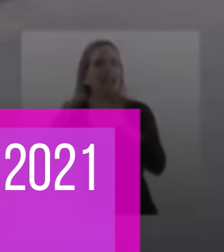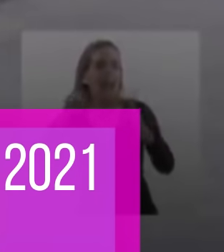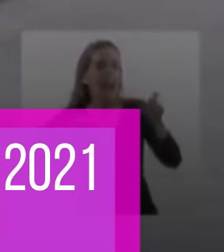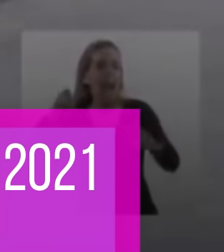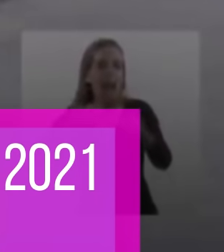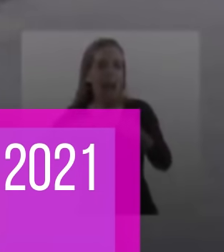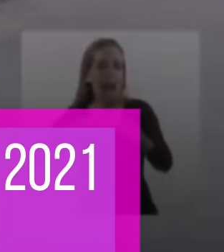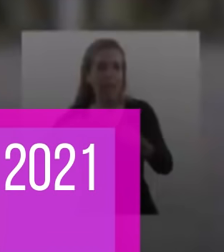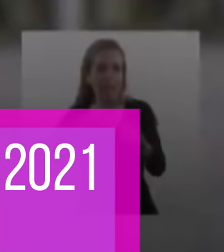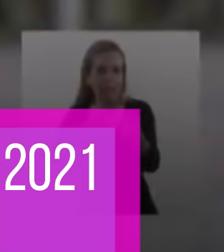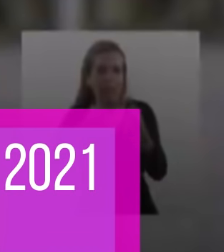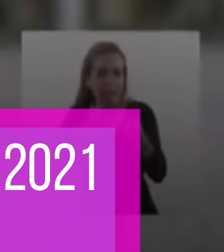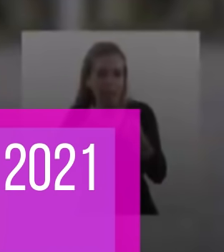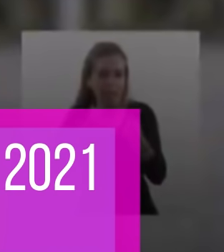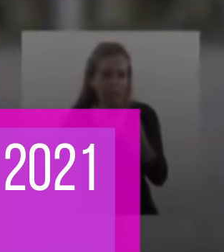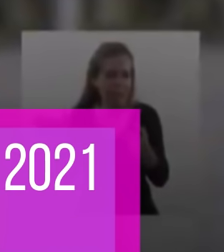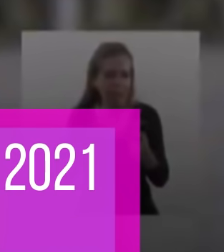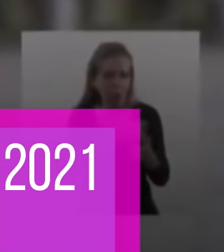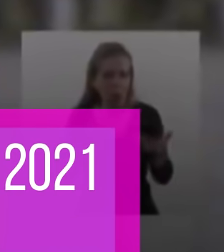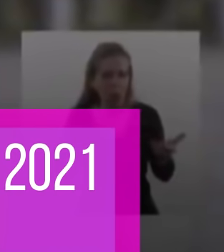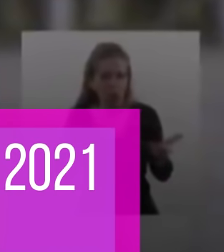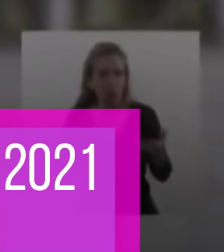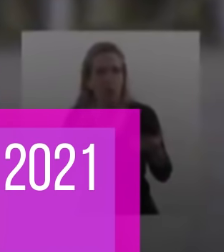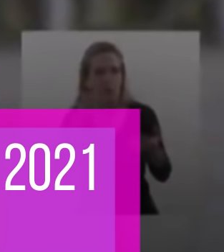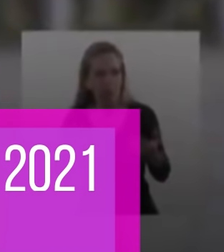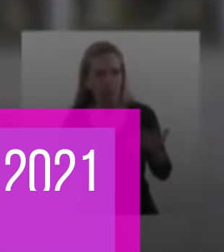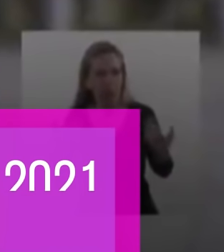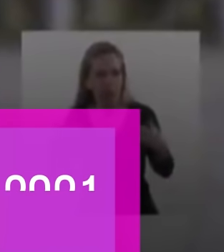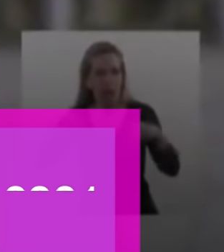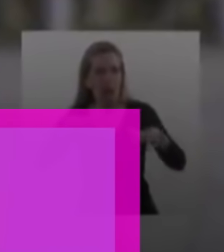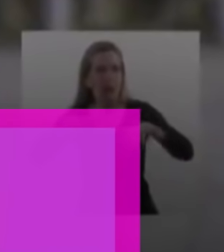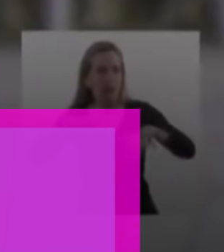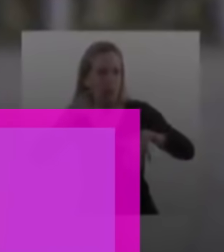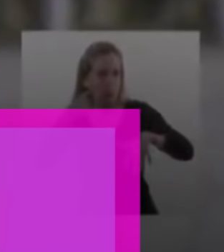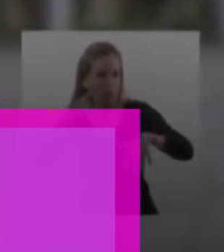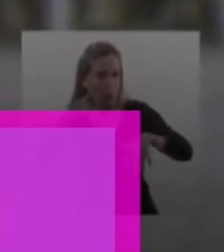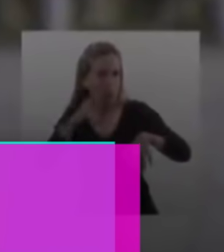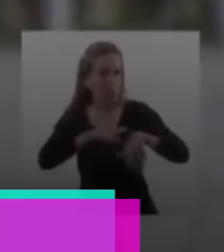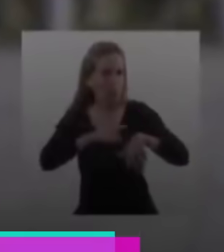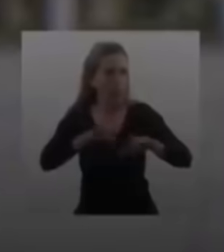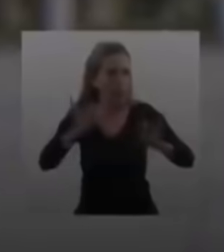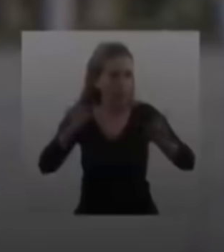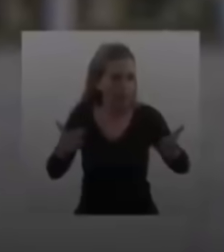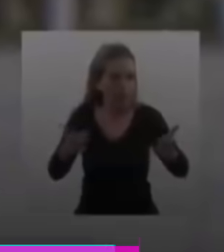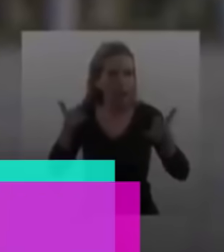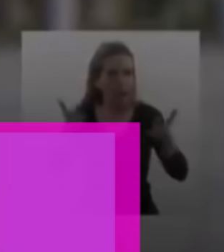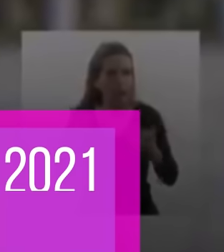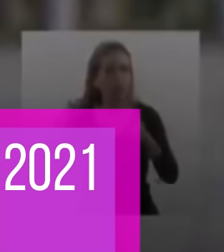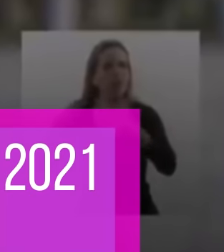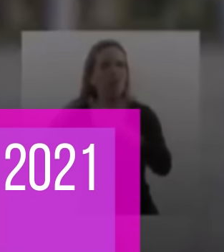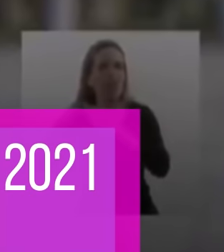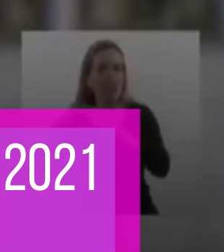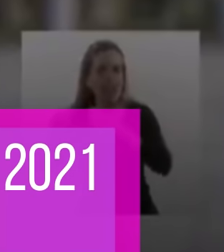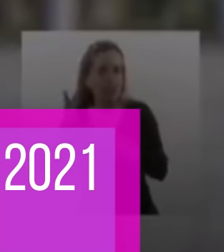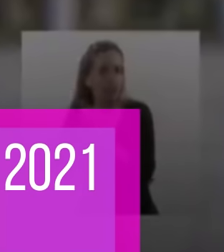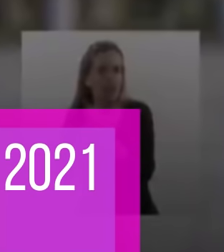de la pandemia de este virus. Una de ellas será un bono de ANSES para los jubilados, como te lo comenté. Luego de ponerse de acuerdo